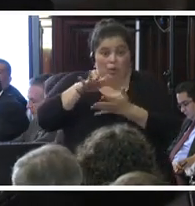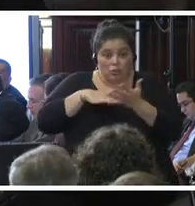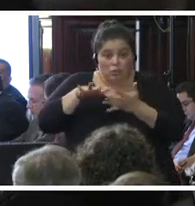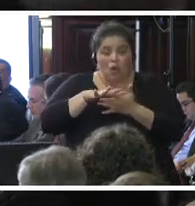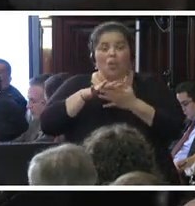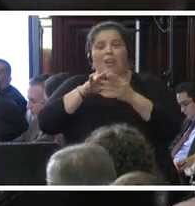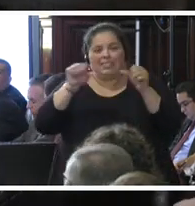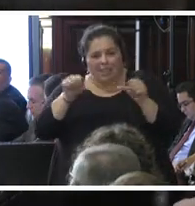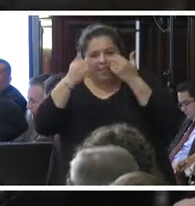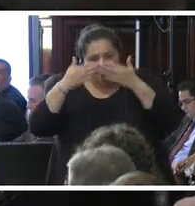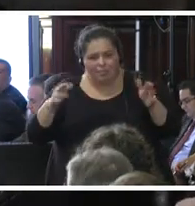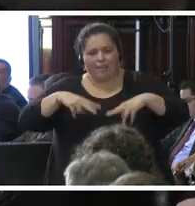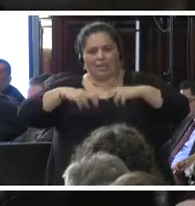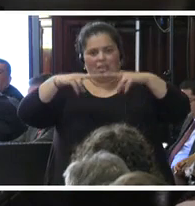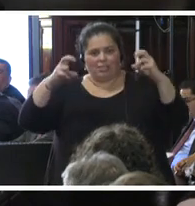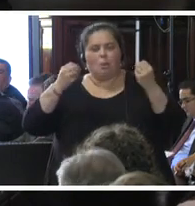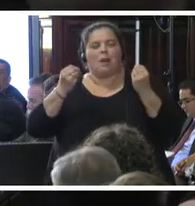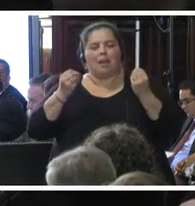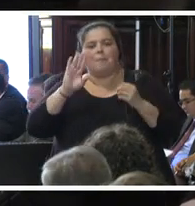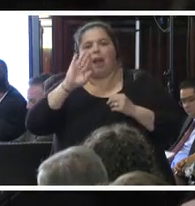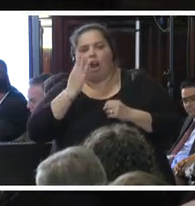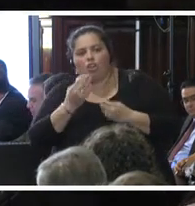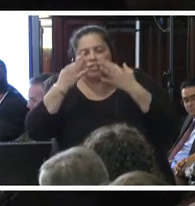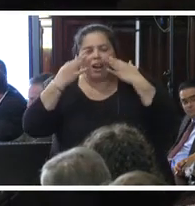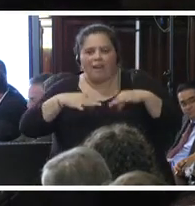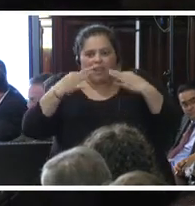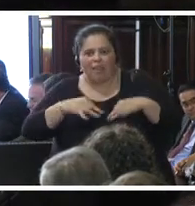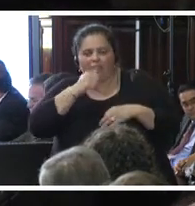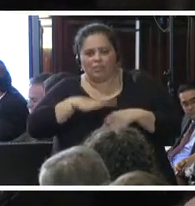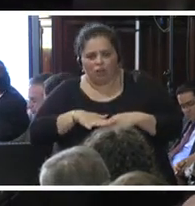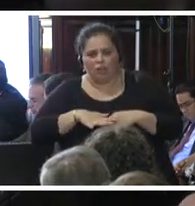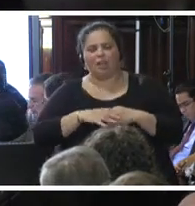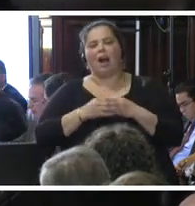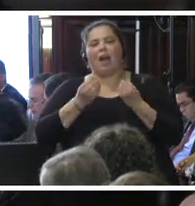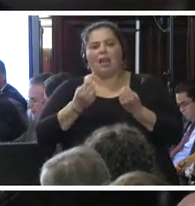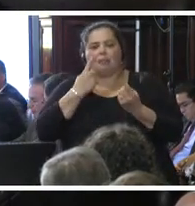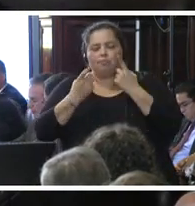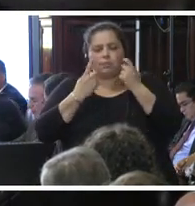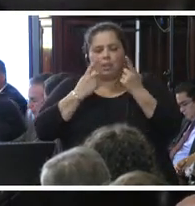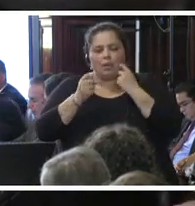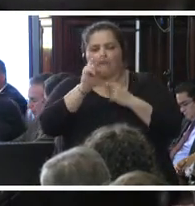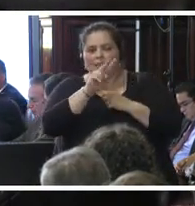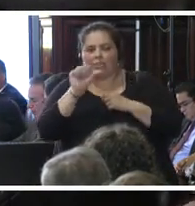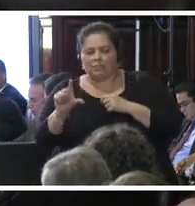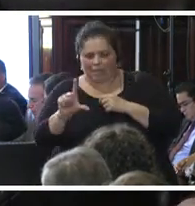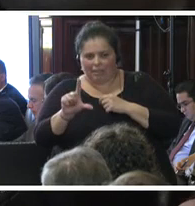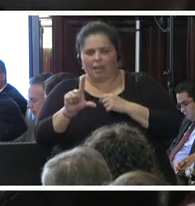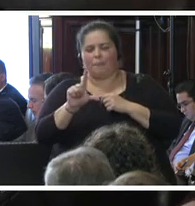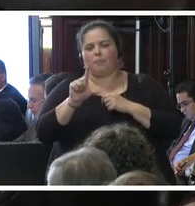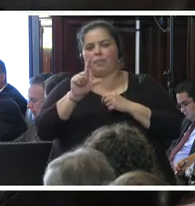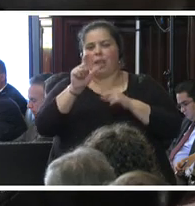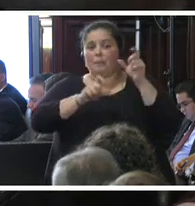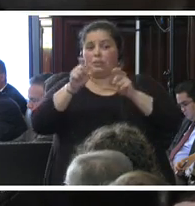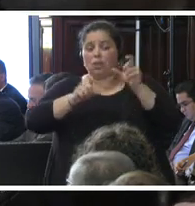eficiente con la finalidad de conocer la verdad histórica, identificando a 27 el número